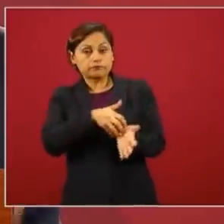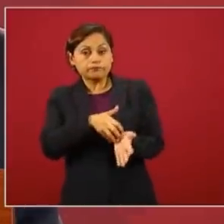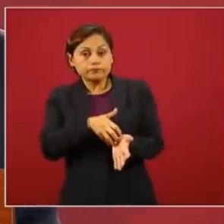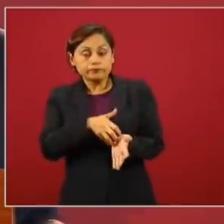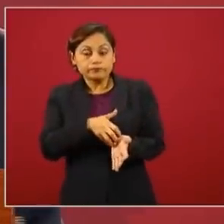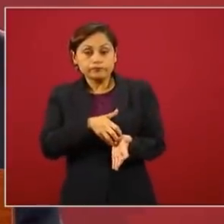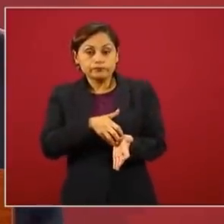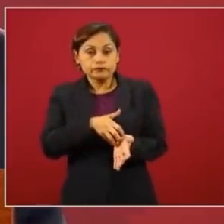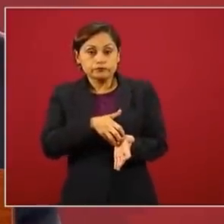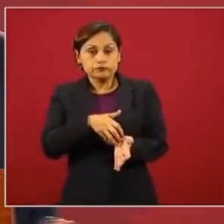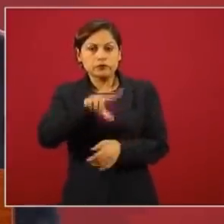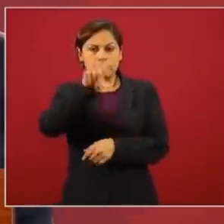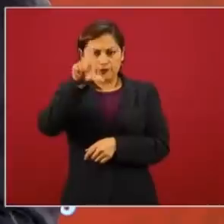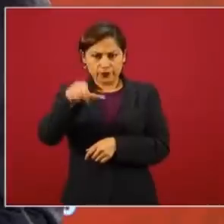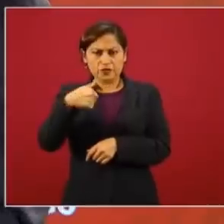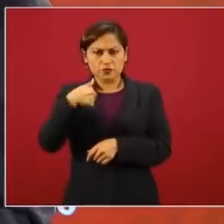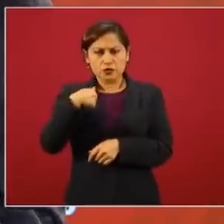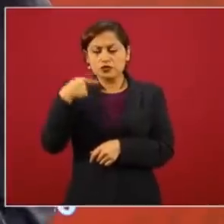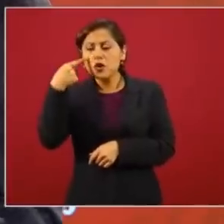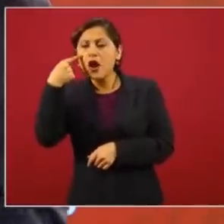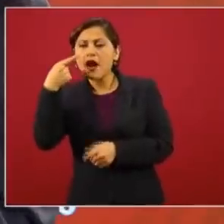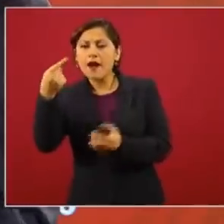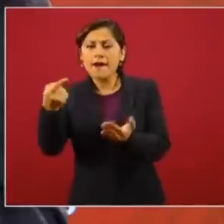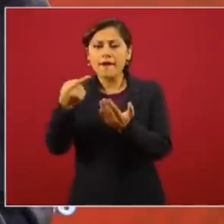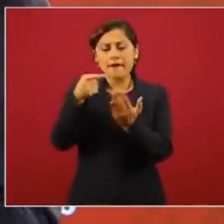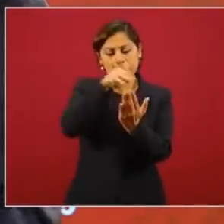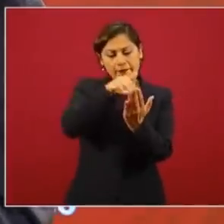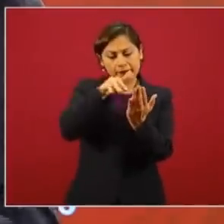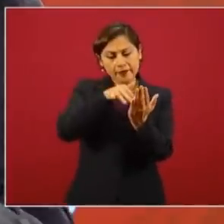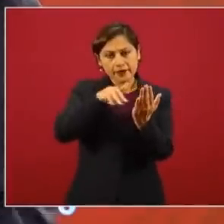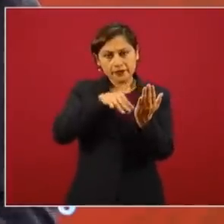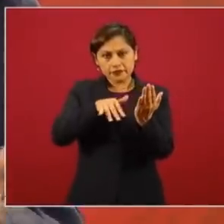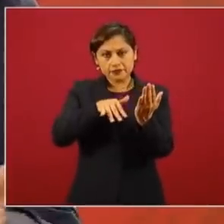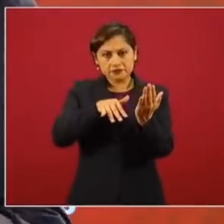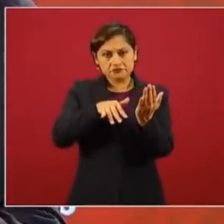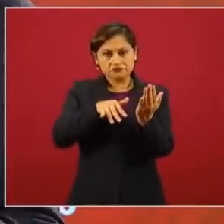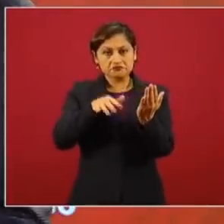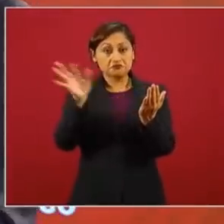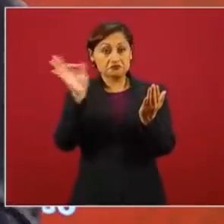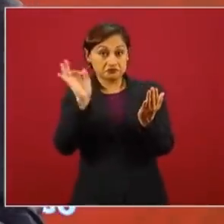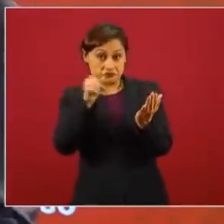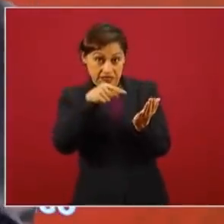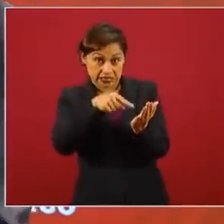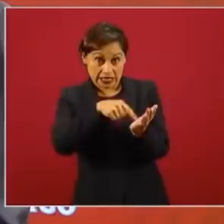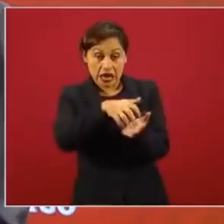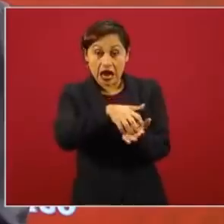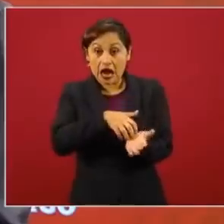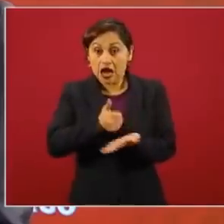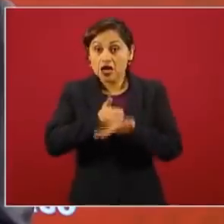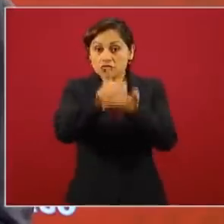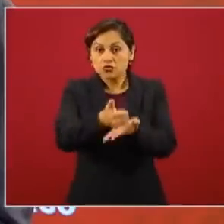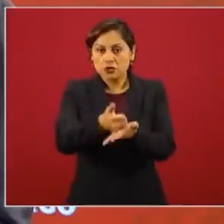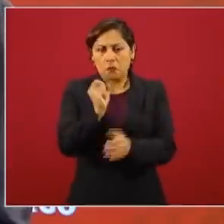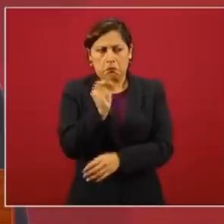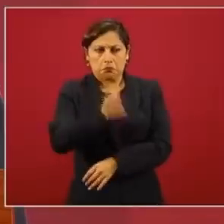cuando la conozca, ¿no? Si es para ahorrar, estoy de acuerdo,